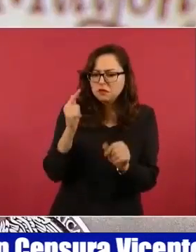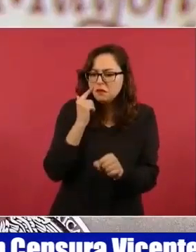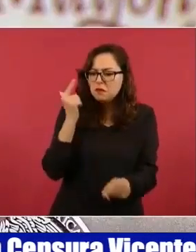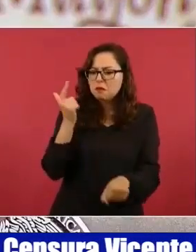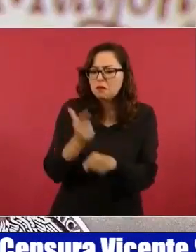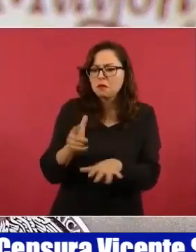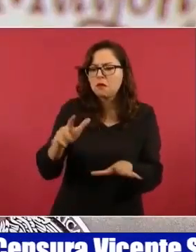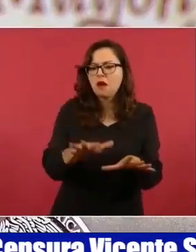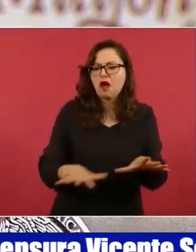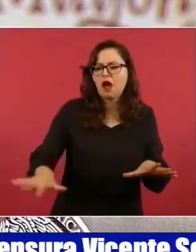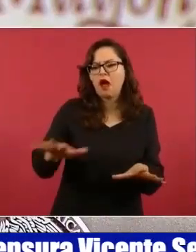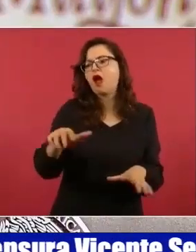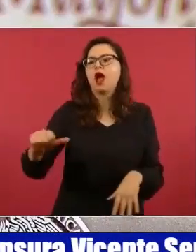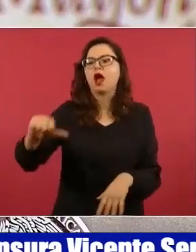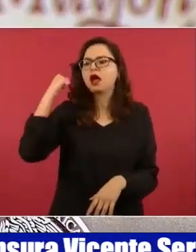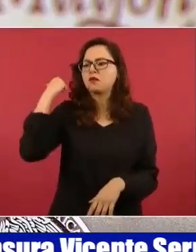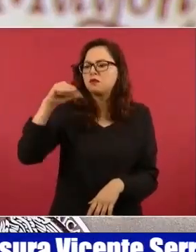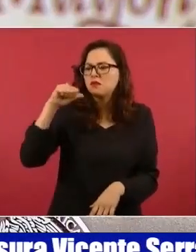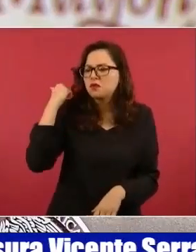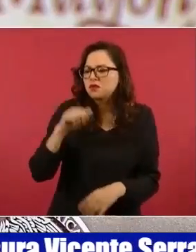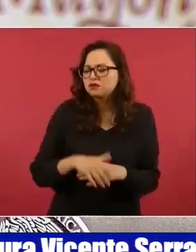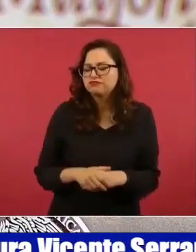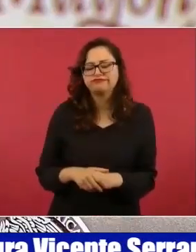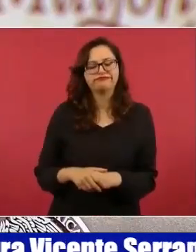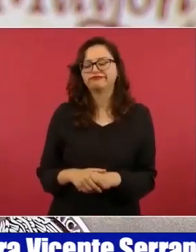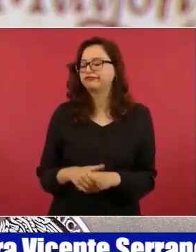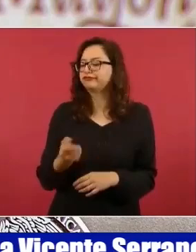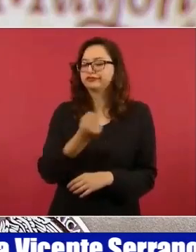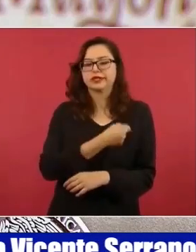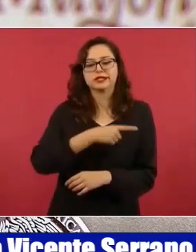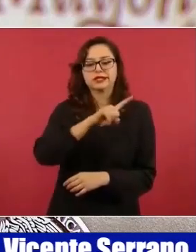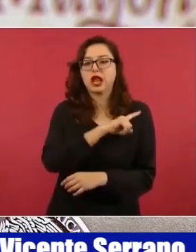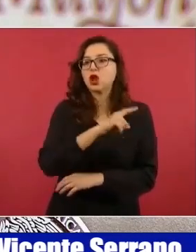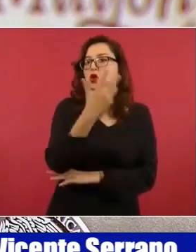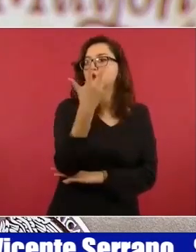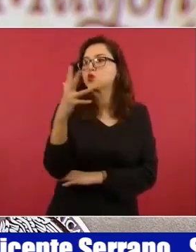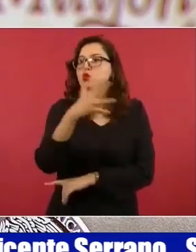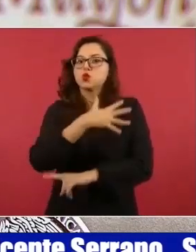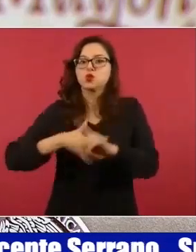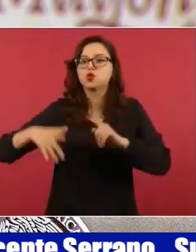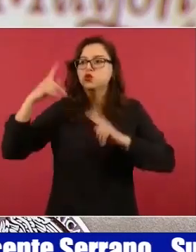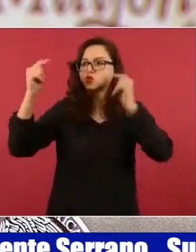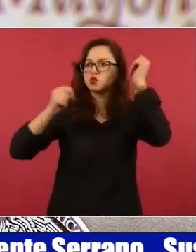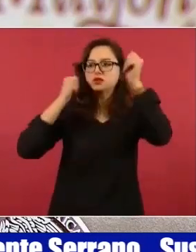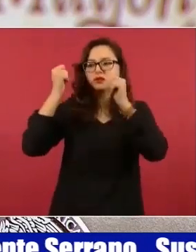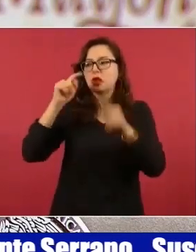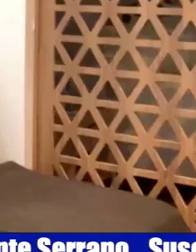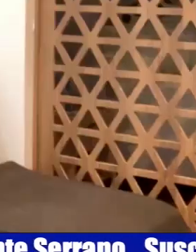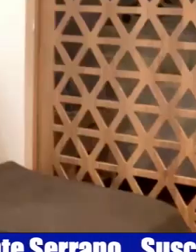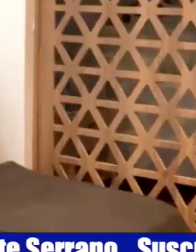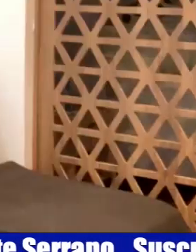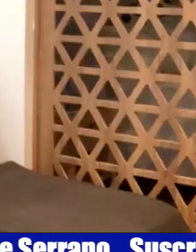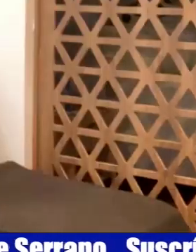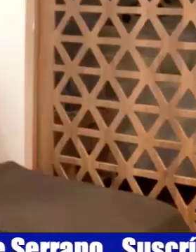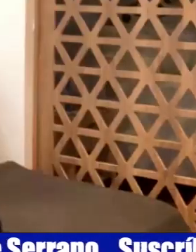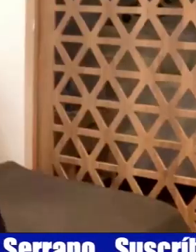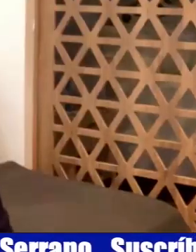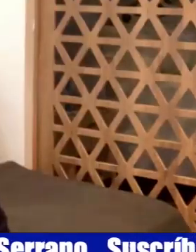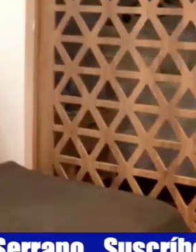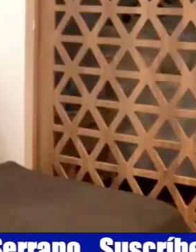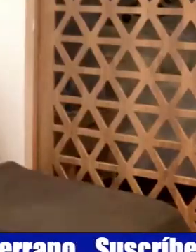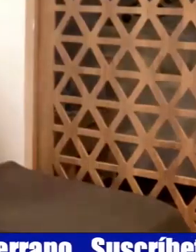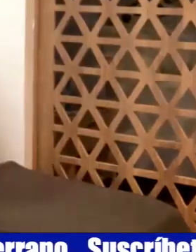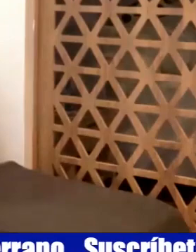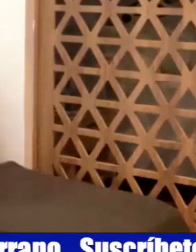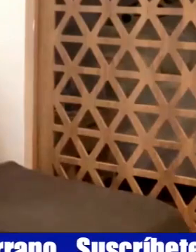el director de comunicación social de Presidencia de la República. Hay honestidad. Si no, se